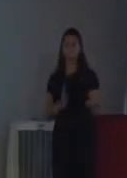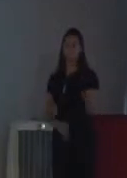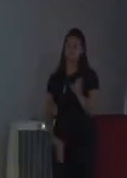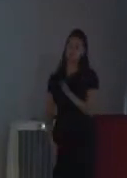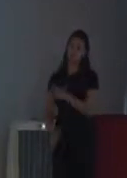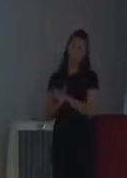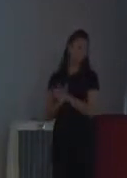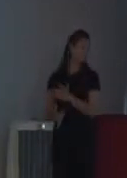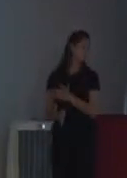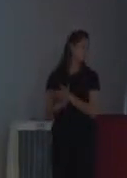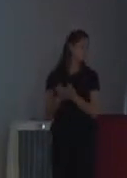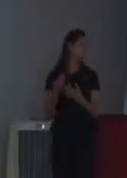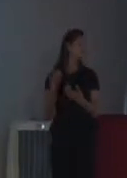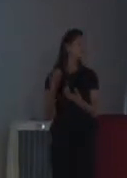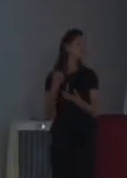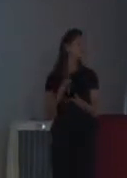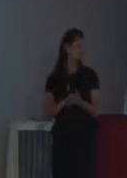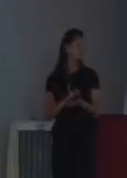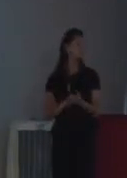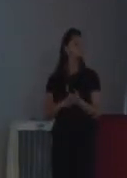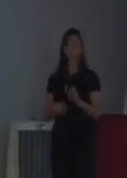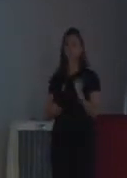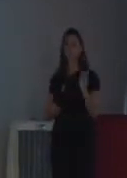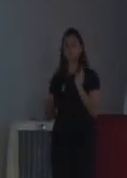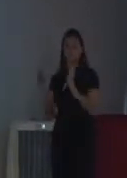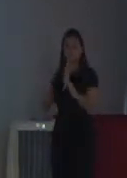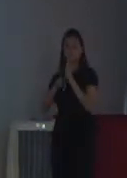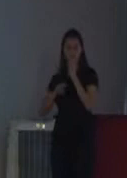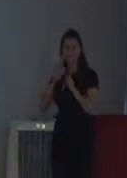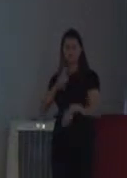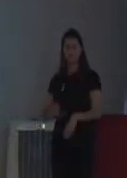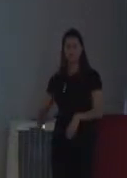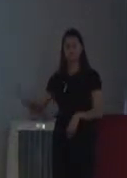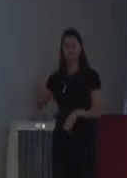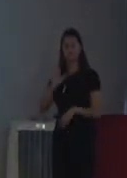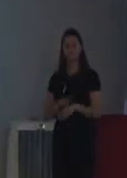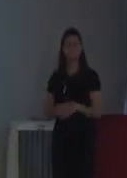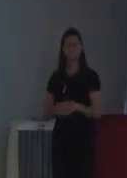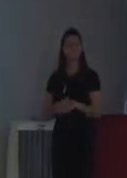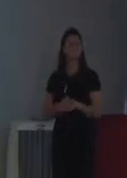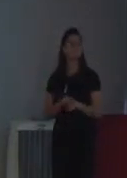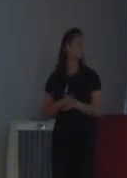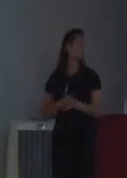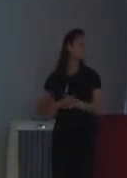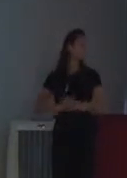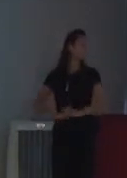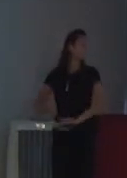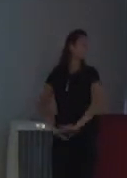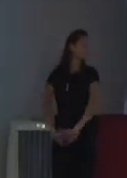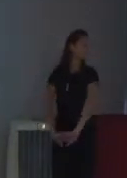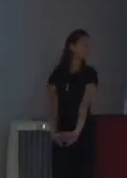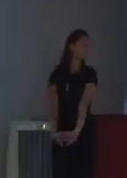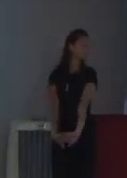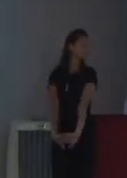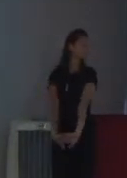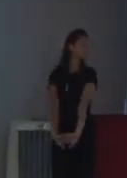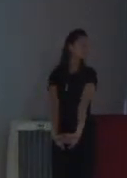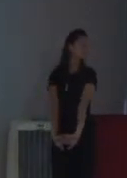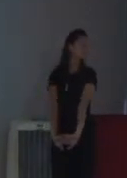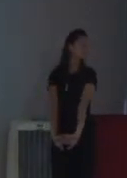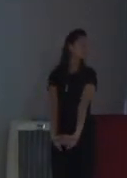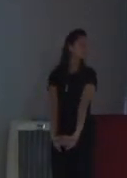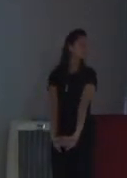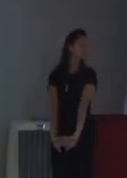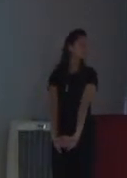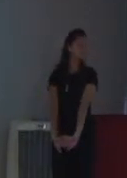continuamos entonces dentro de esa normativa nacional. ¿Sí? ¿Qué efectos tiene